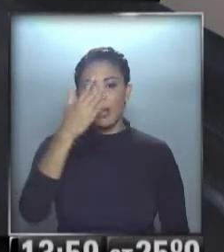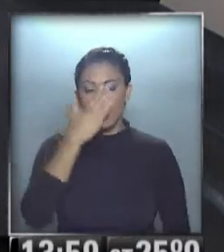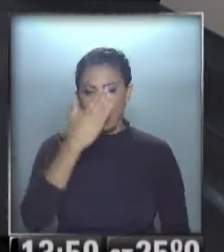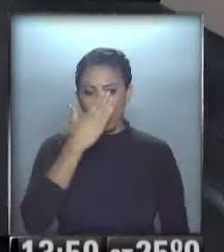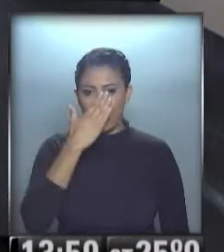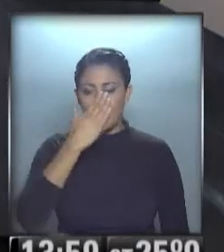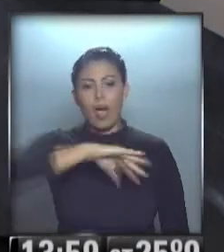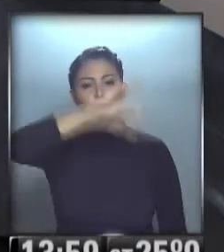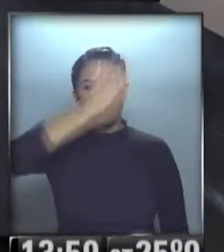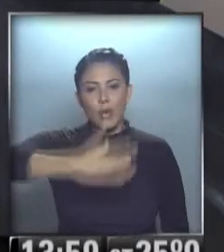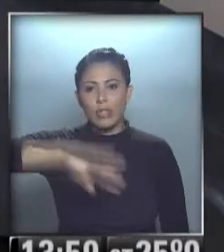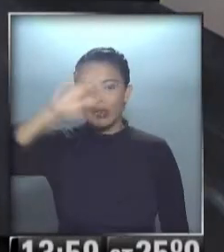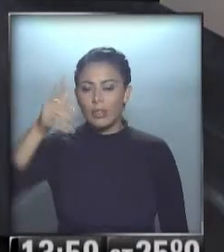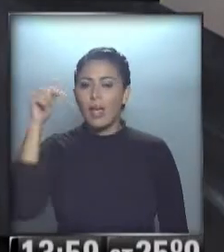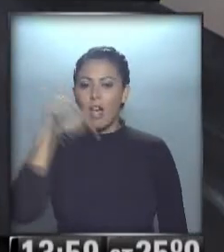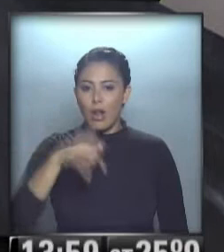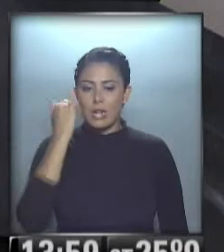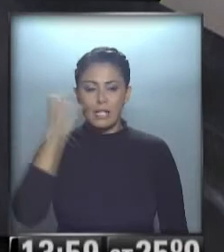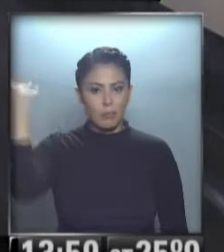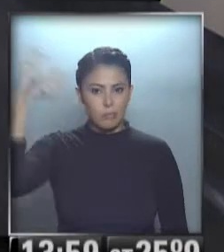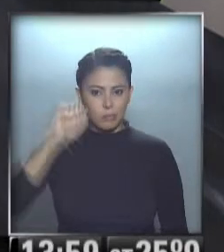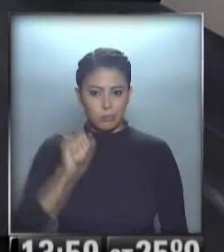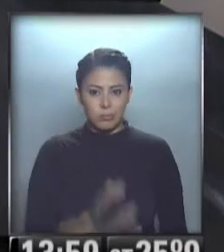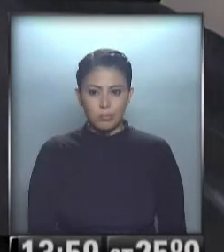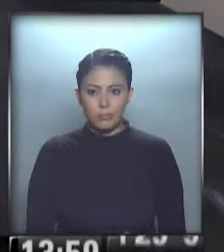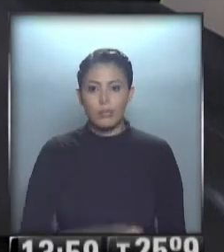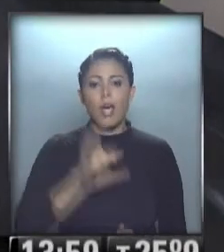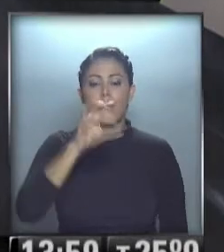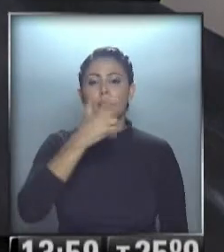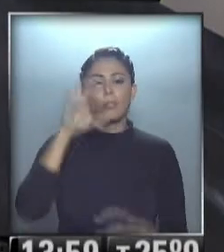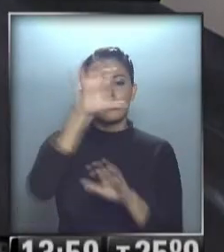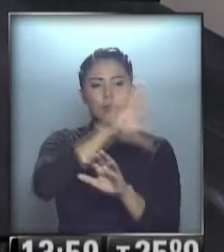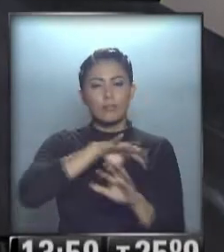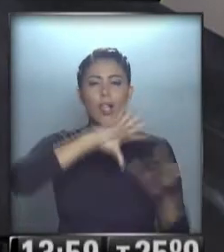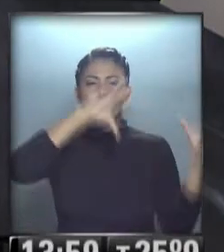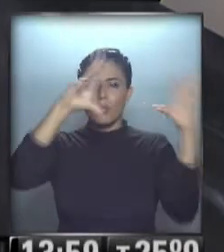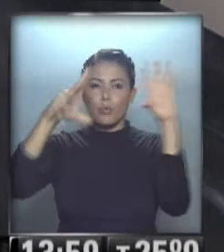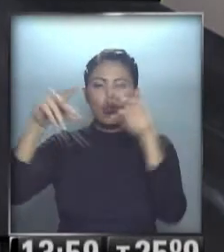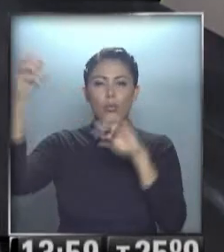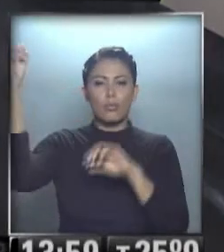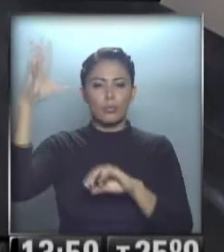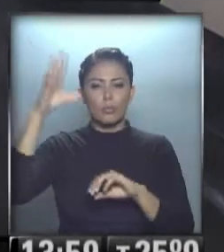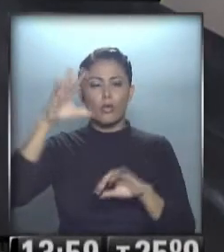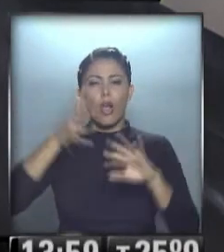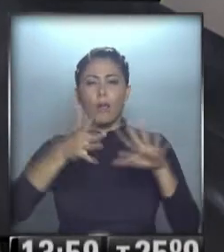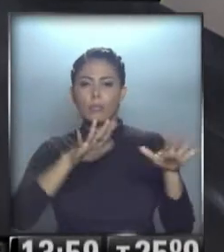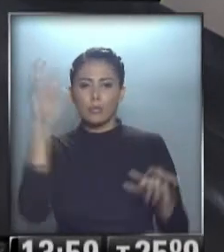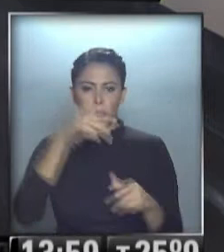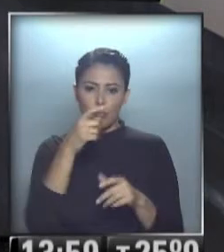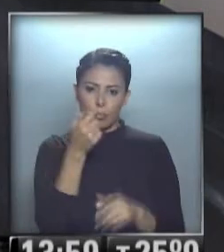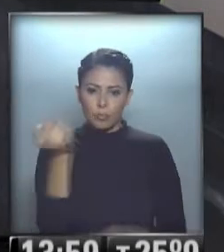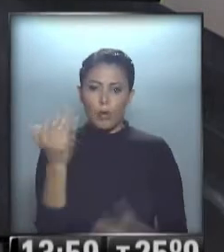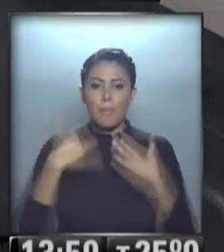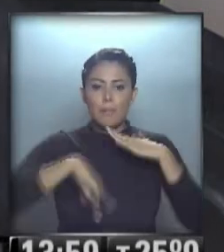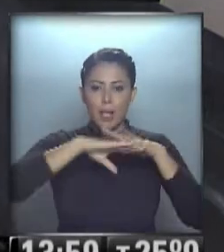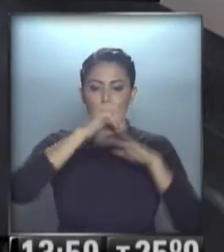donde en las sierras en este momento ya se están produciendo. Cuyo, cielos parcialmente nublado a nublado sin tanta inestabilidad, con máximas